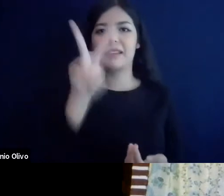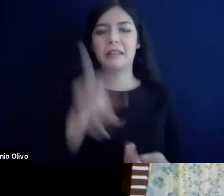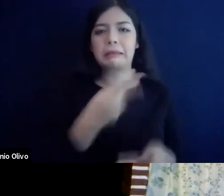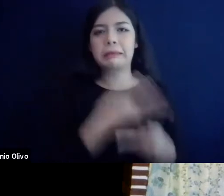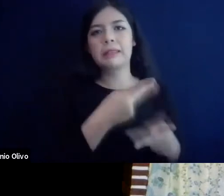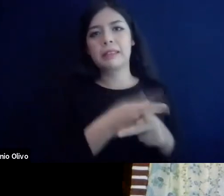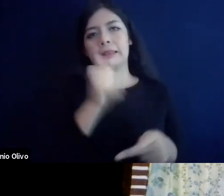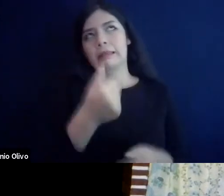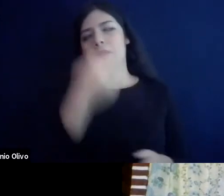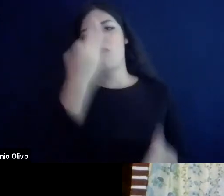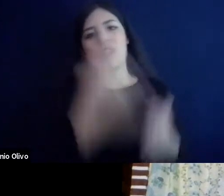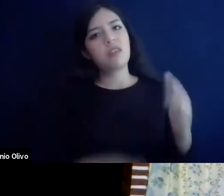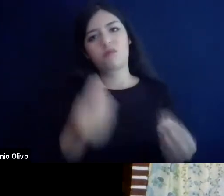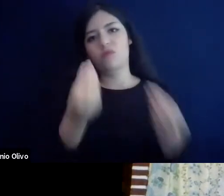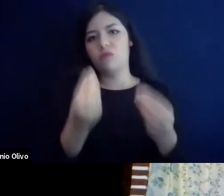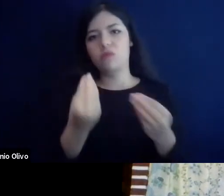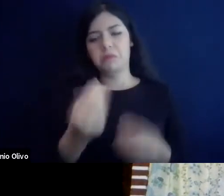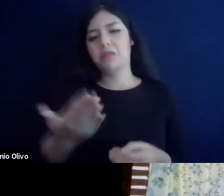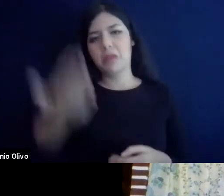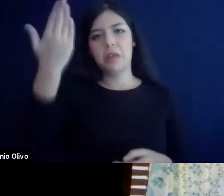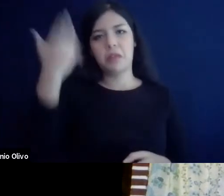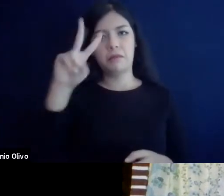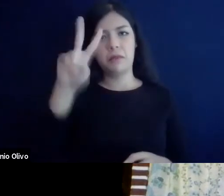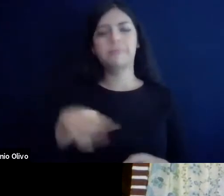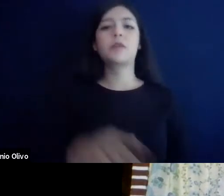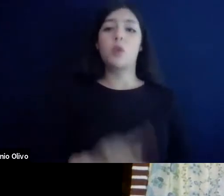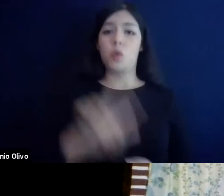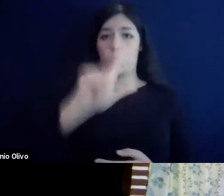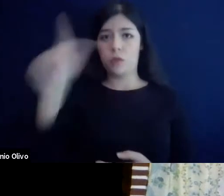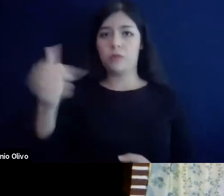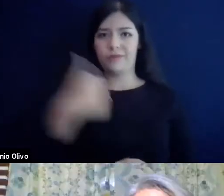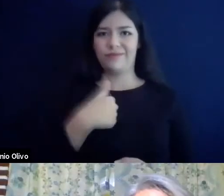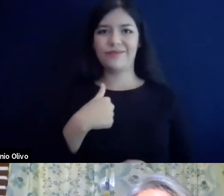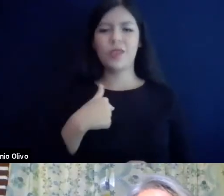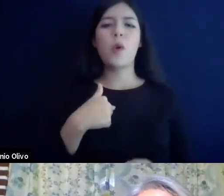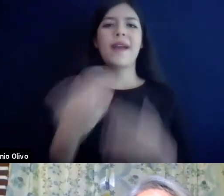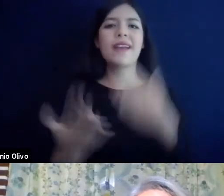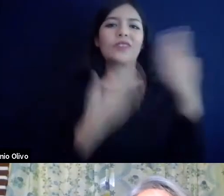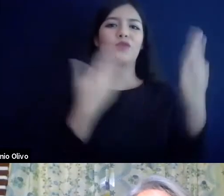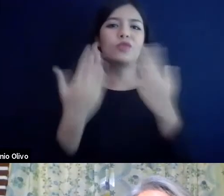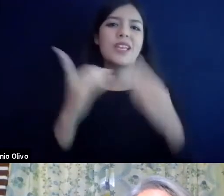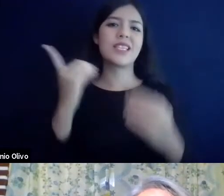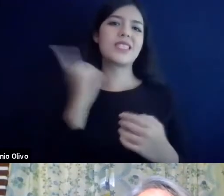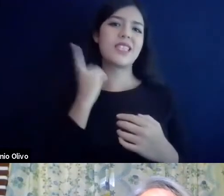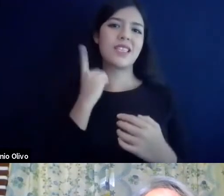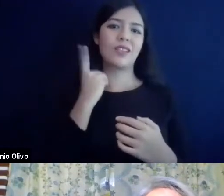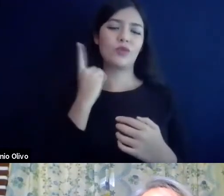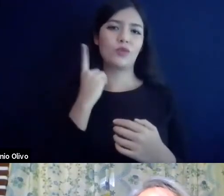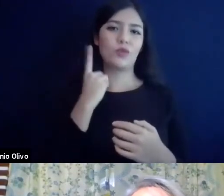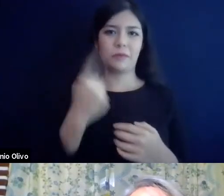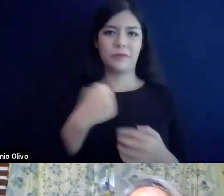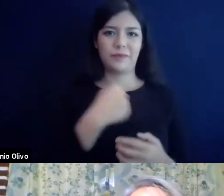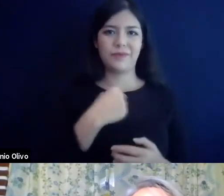¿no? Ya posteriormente entró a la Facultad de Derecho en aquel entonces, hoy la División de Estudios Jurídicos, también del